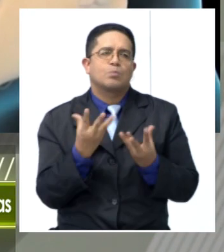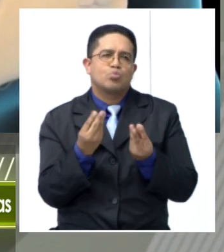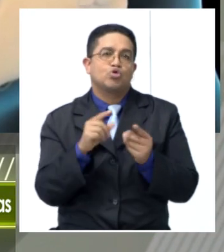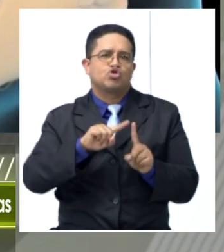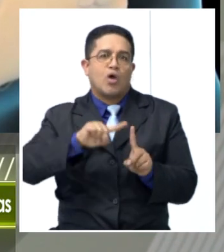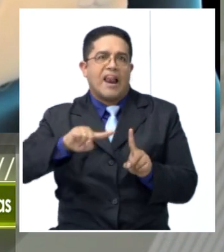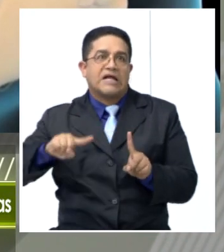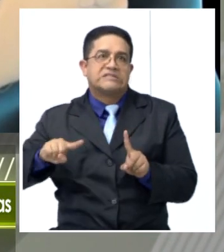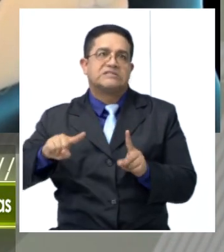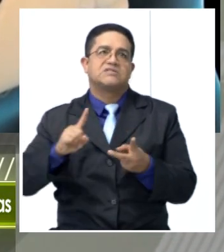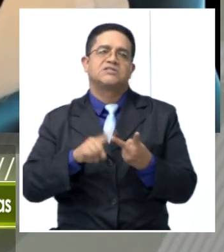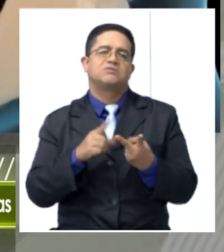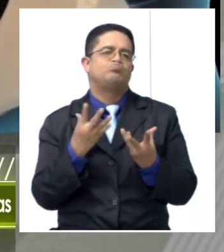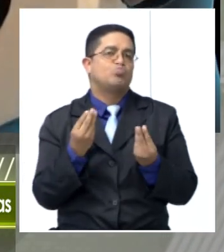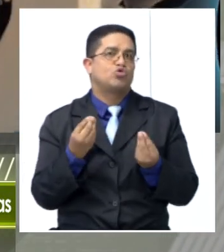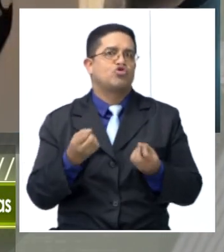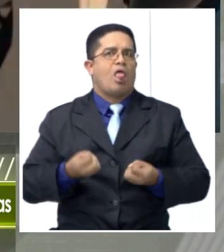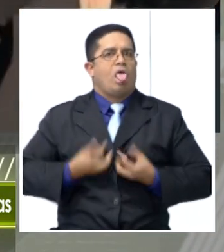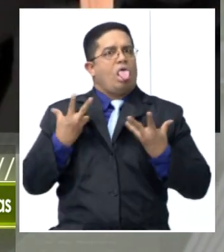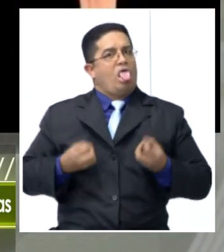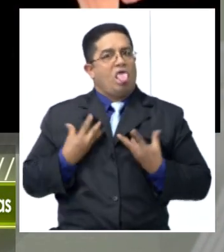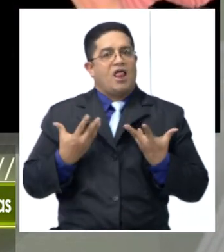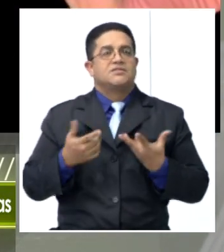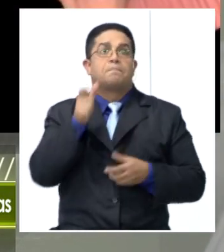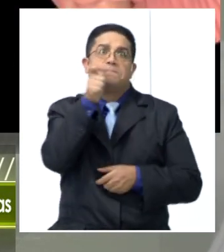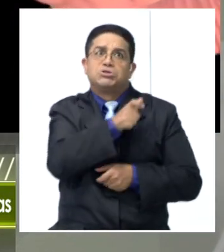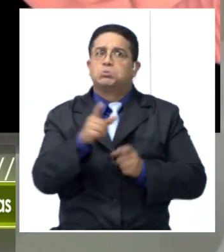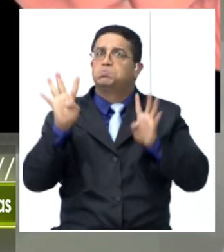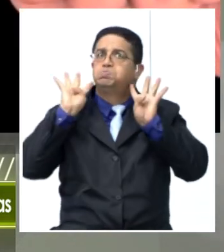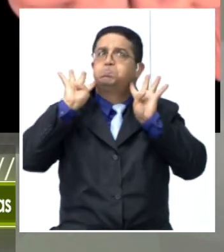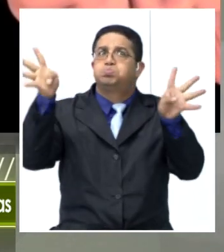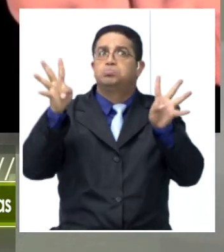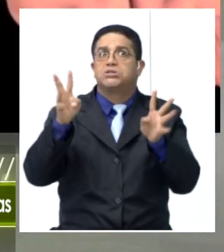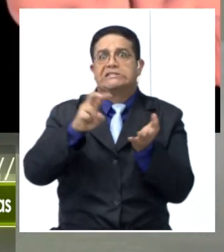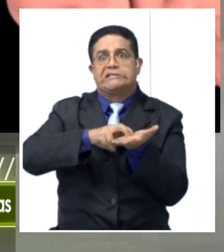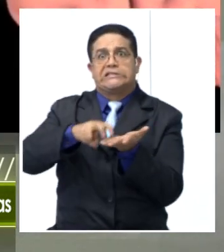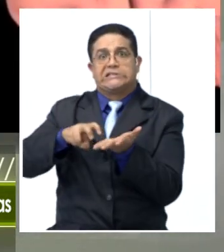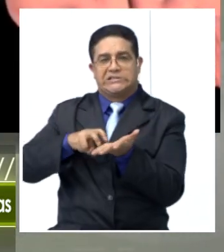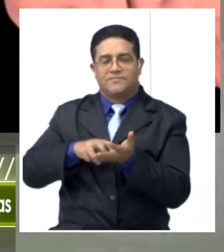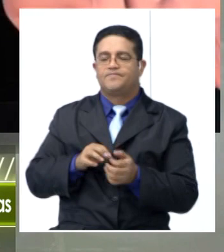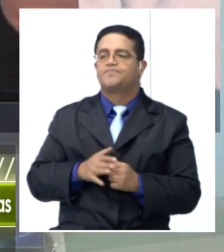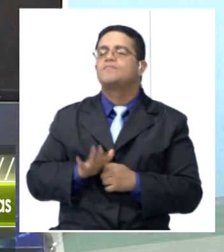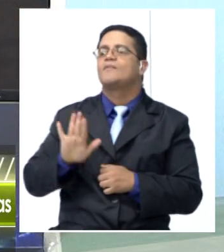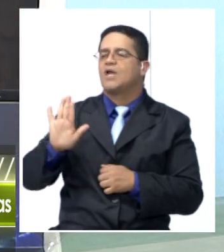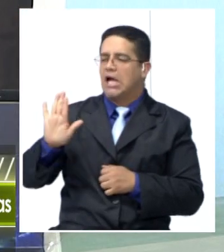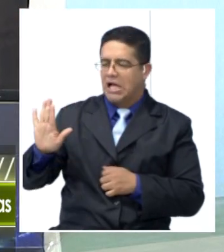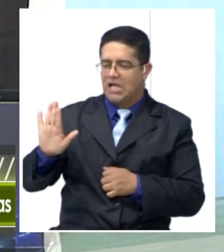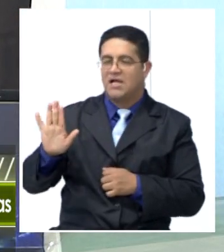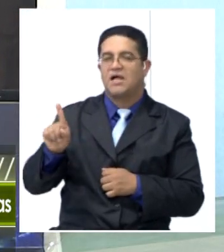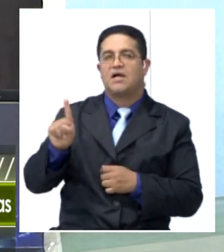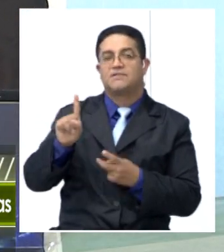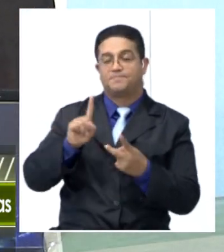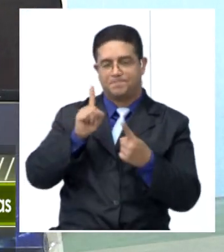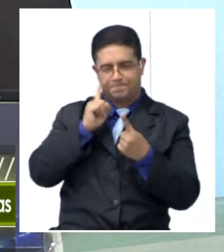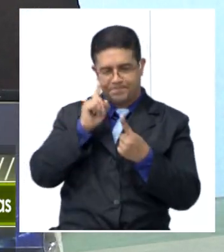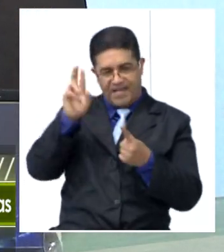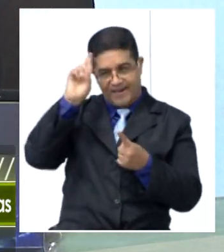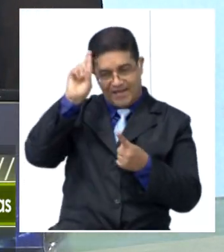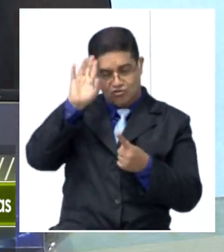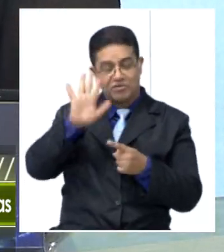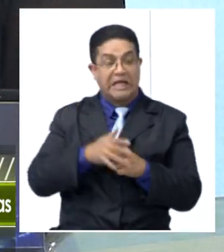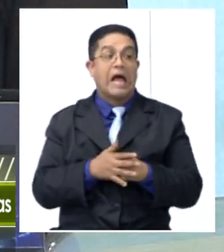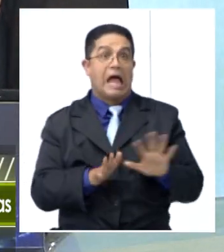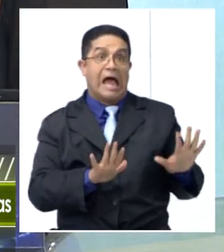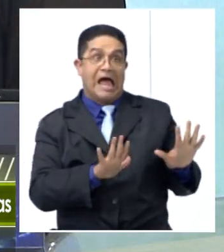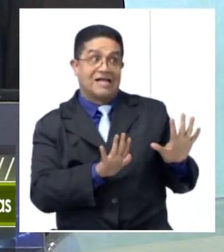donde hay muchísima desinhibición y la persona está hiperactivada. Muy bien, ya vimos entonces una pregunta relacionada a las causas. Otras causas